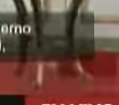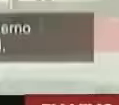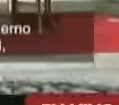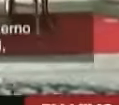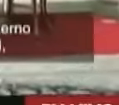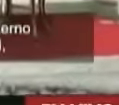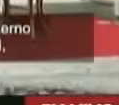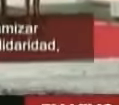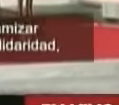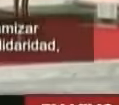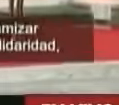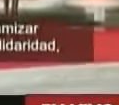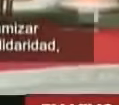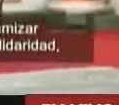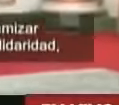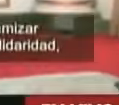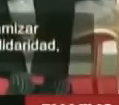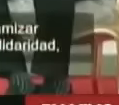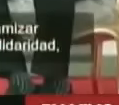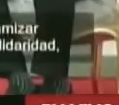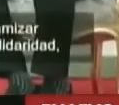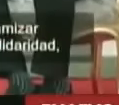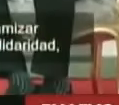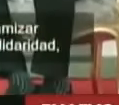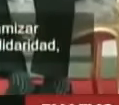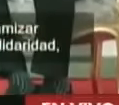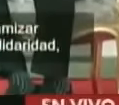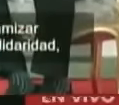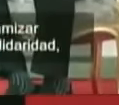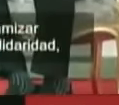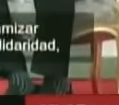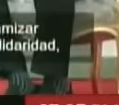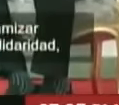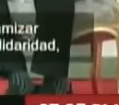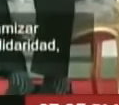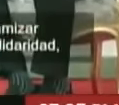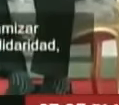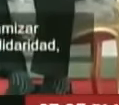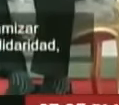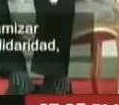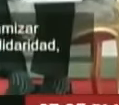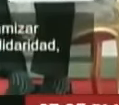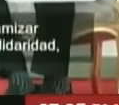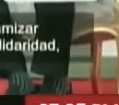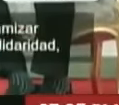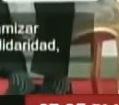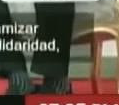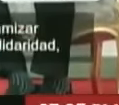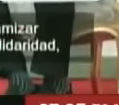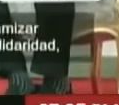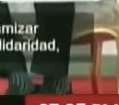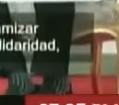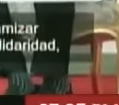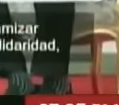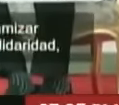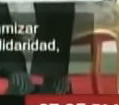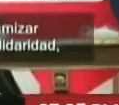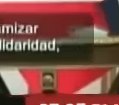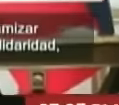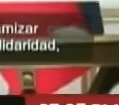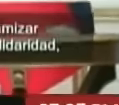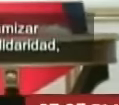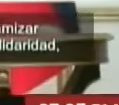Ramezani, secretario general de la Asamblea Mundial Alul Bait, para dinamizar las relaciones entre Teherán y